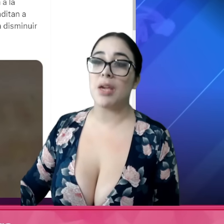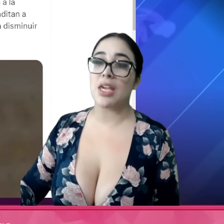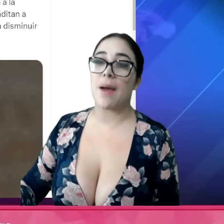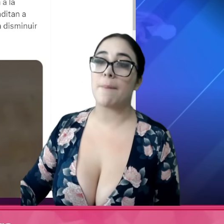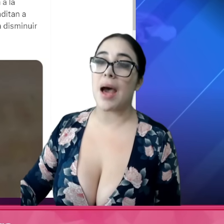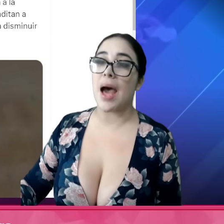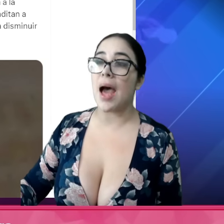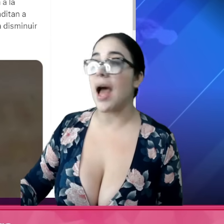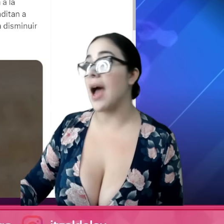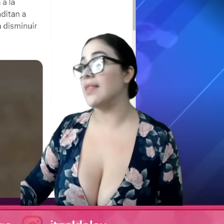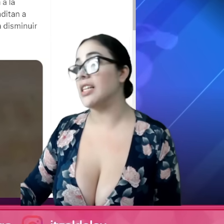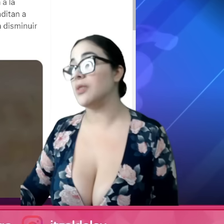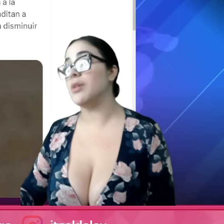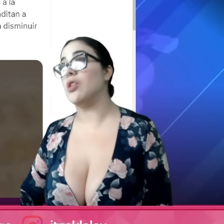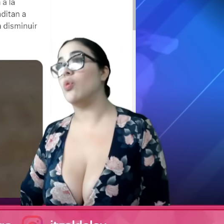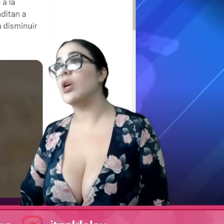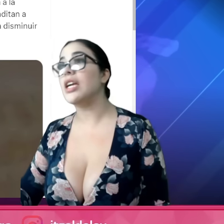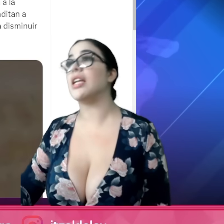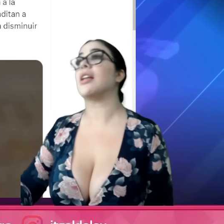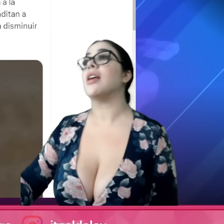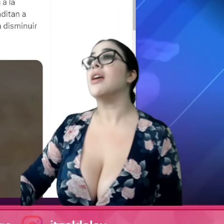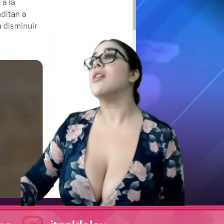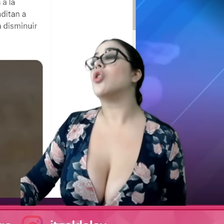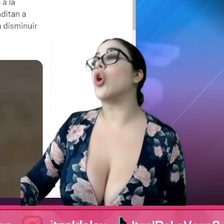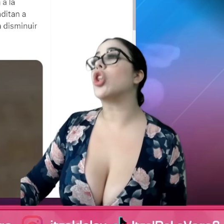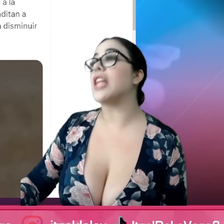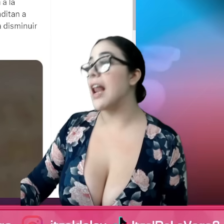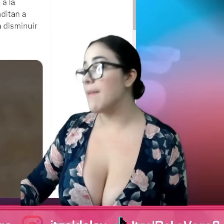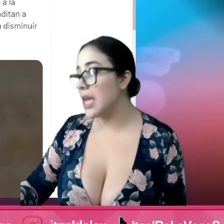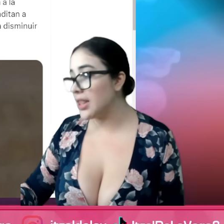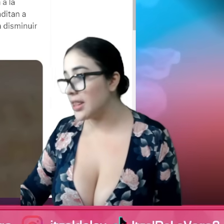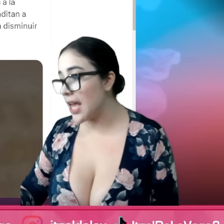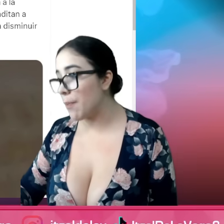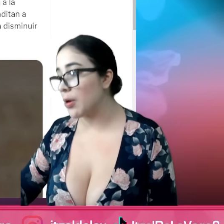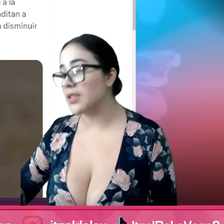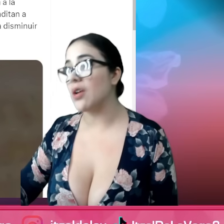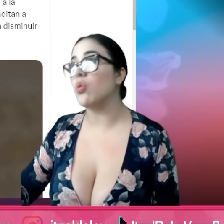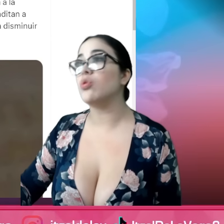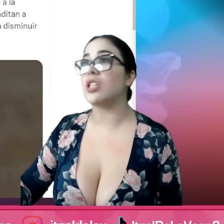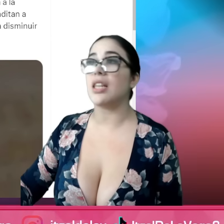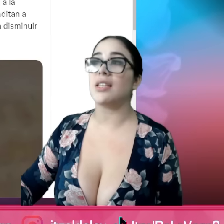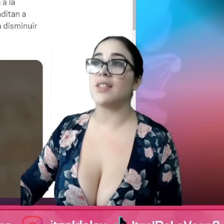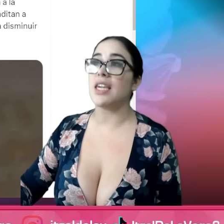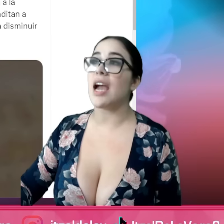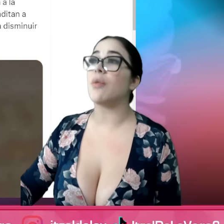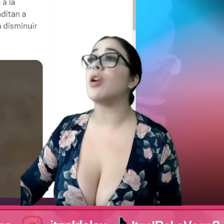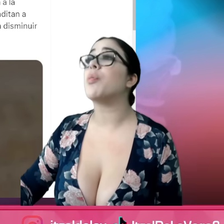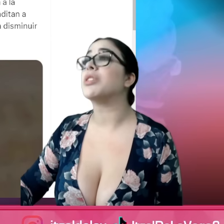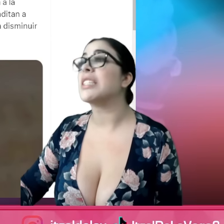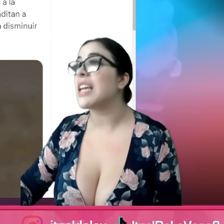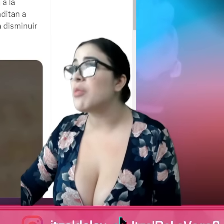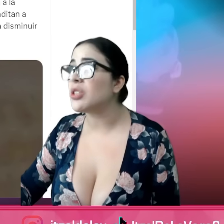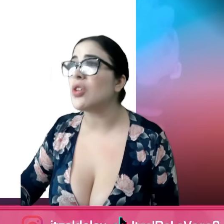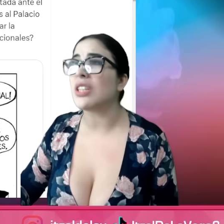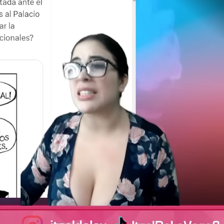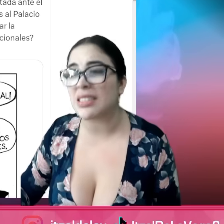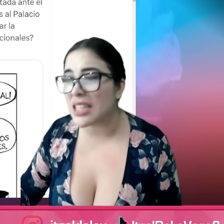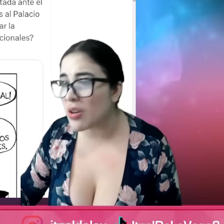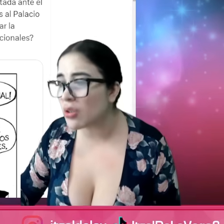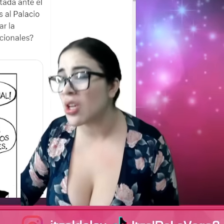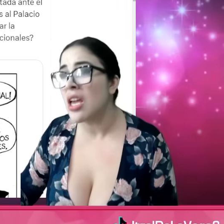Norma Piña va a disminuir totalmente, pues según se decía. Y bueno, pues es que hemos